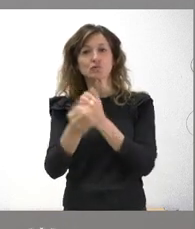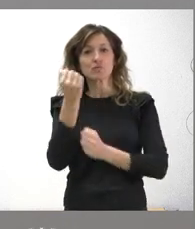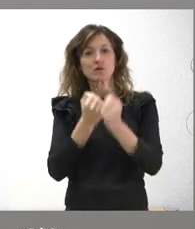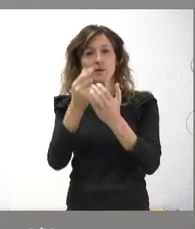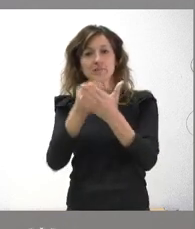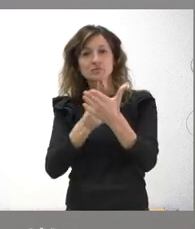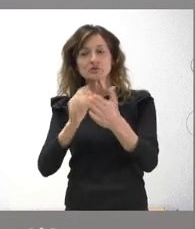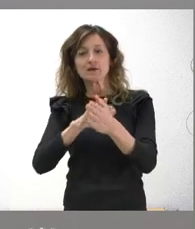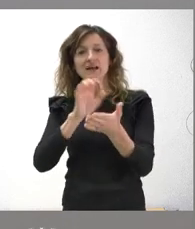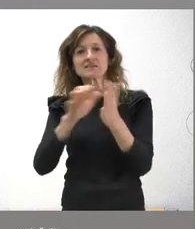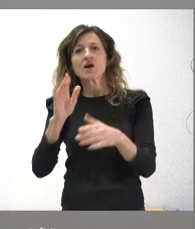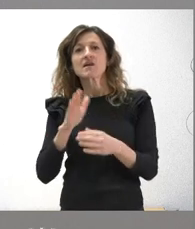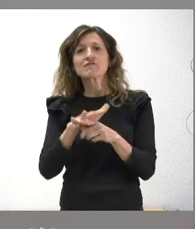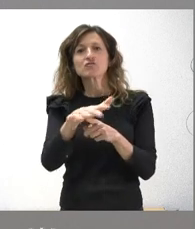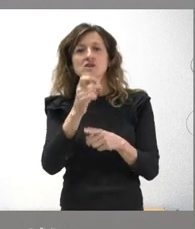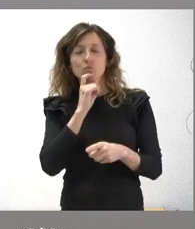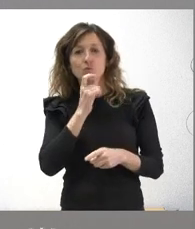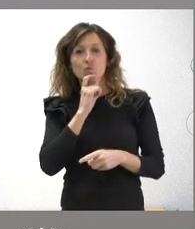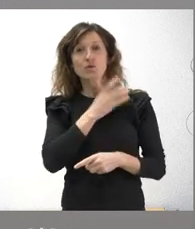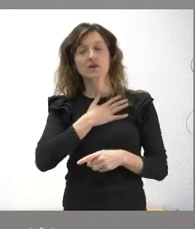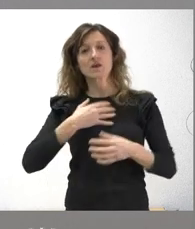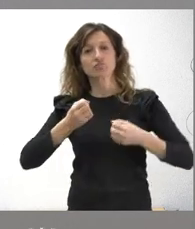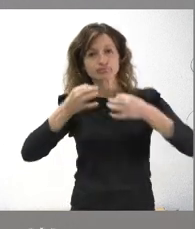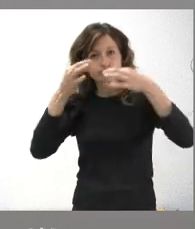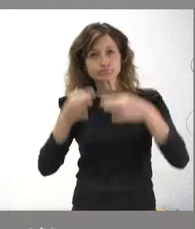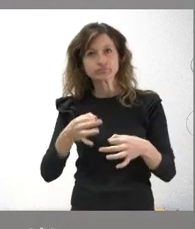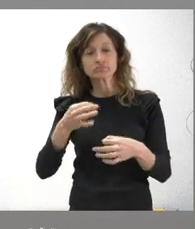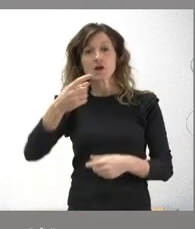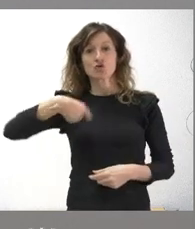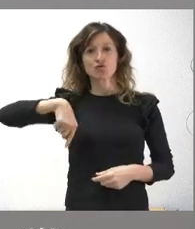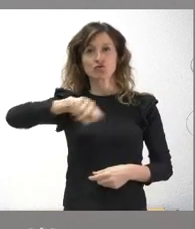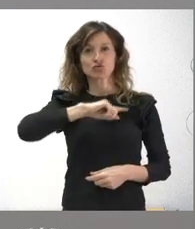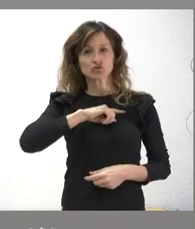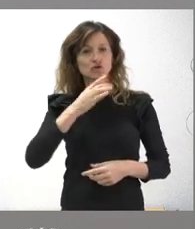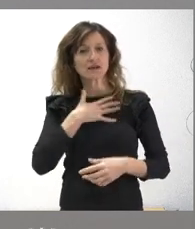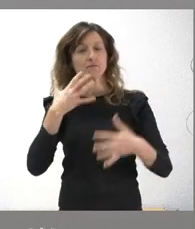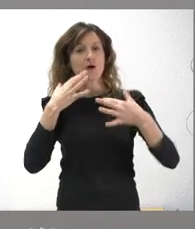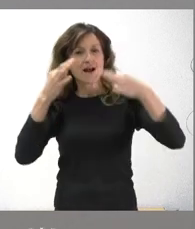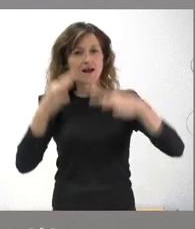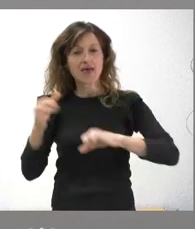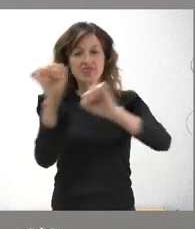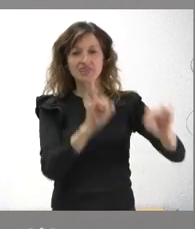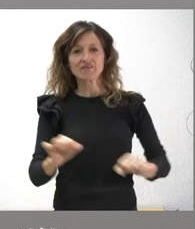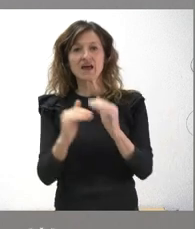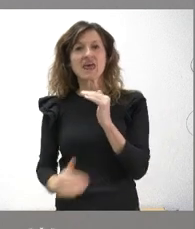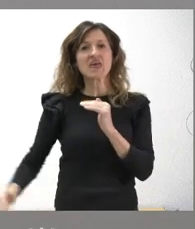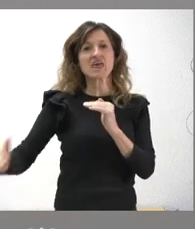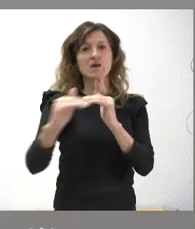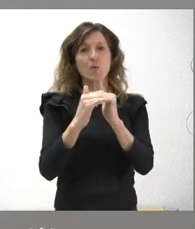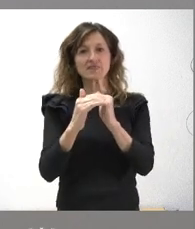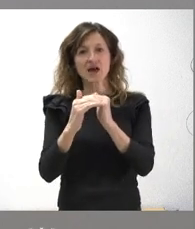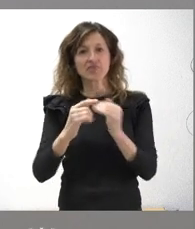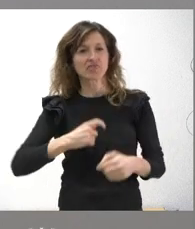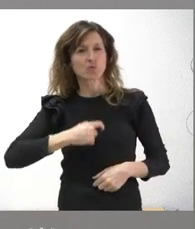Castilla de León en todo caso sí quiero confirmarles como hemos dicho alguna vez que nosotros vamos a garantizar y a defender la igualdad de todos los